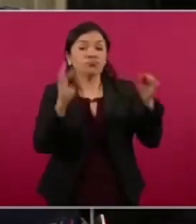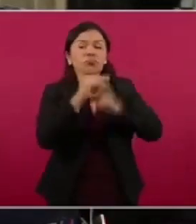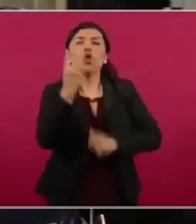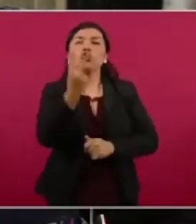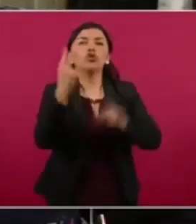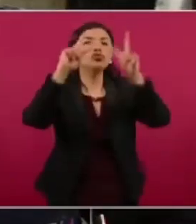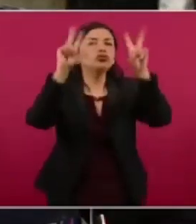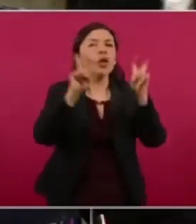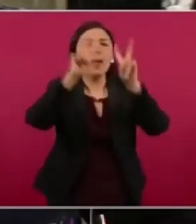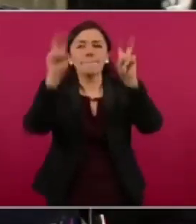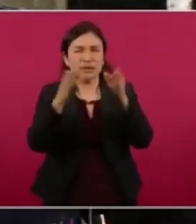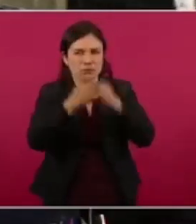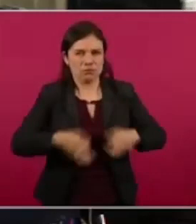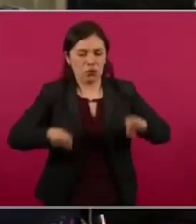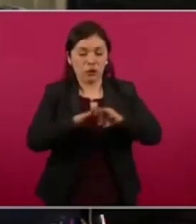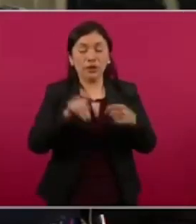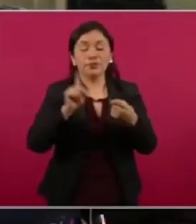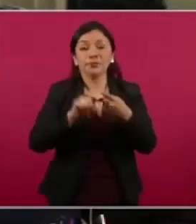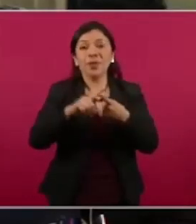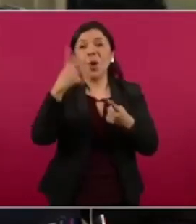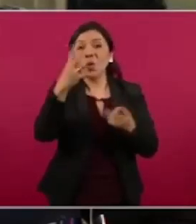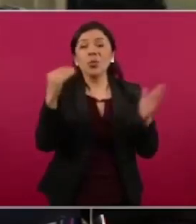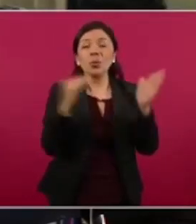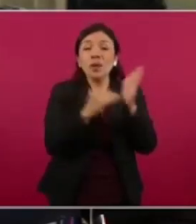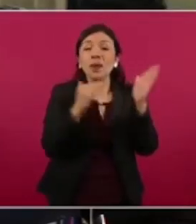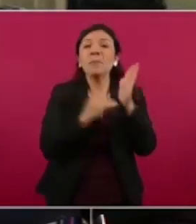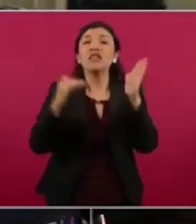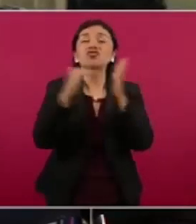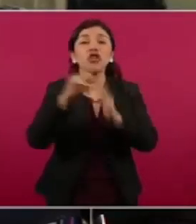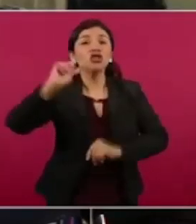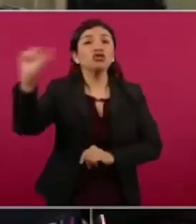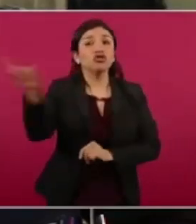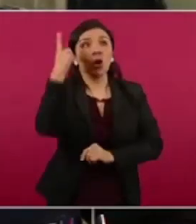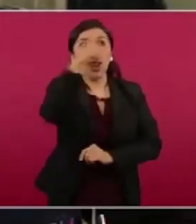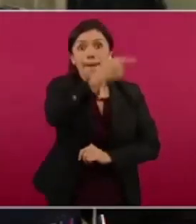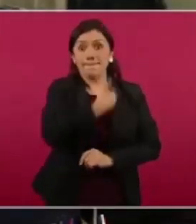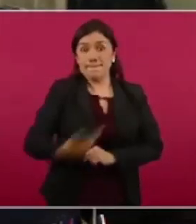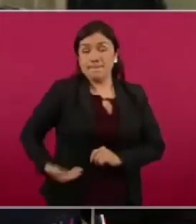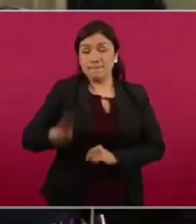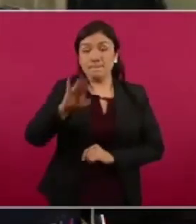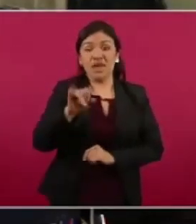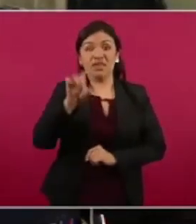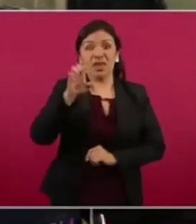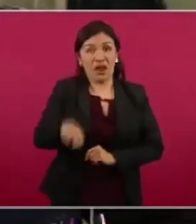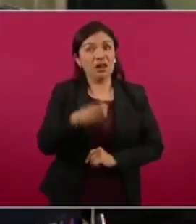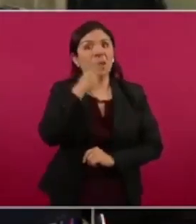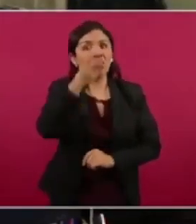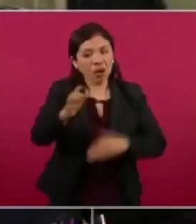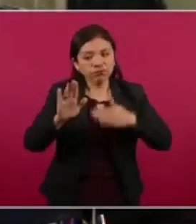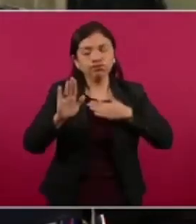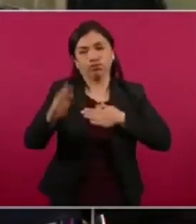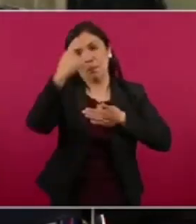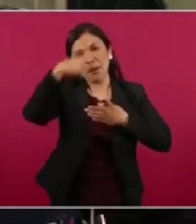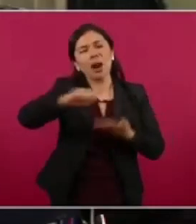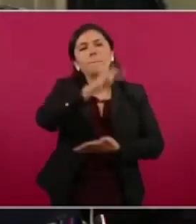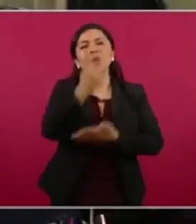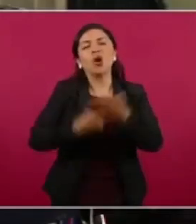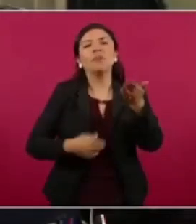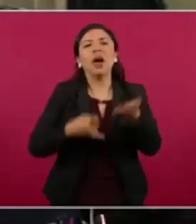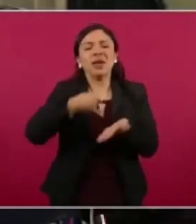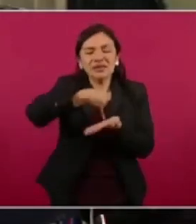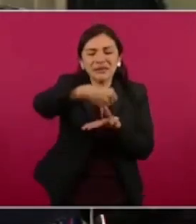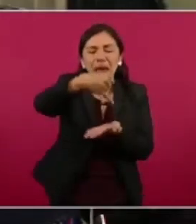importantes, $4,000 millones que se comprometió el presidente Biden para el programa Sembrando Vida